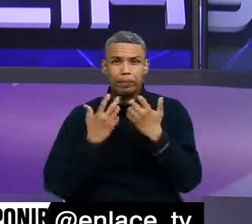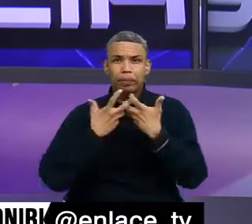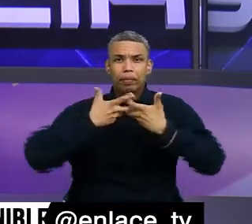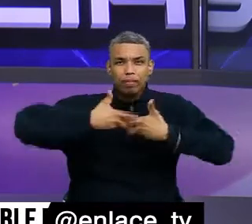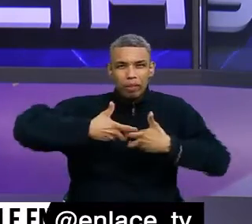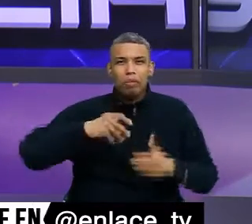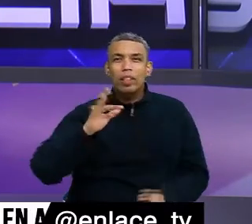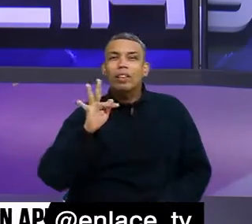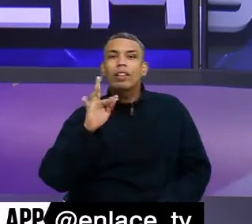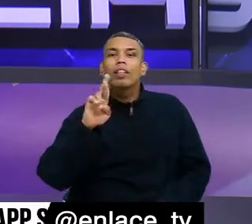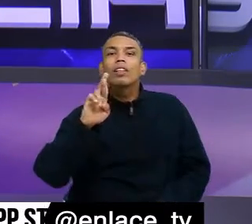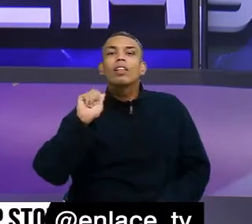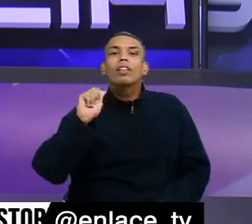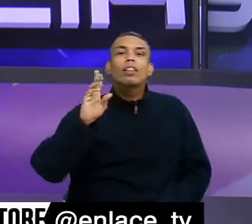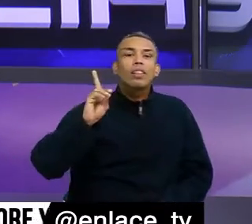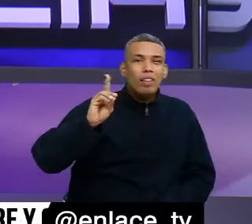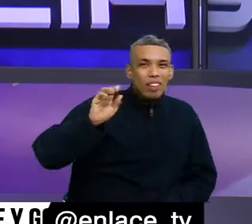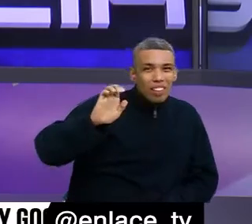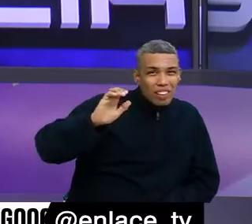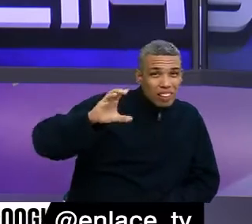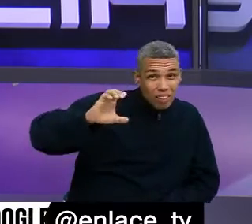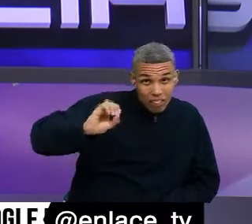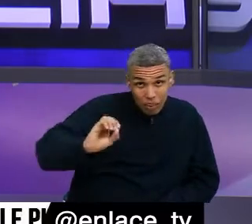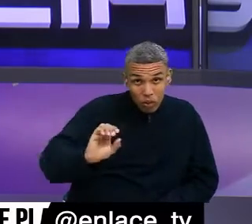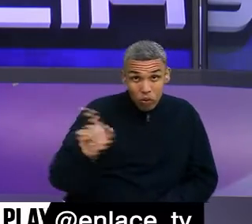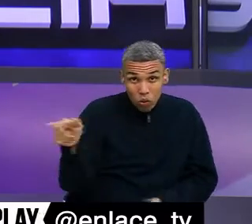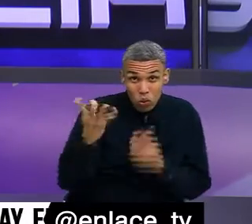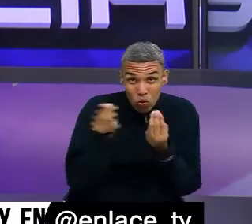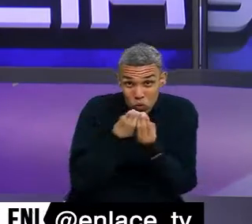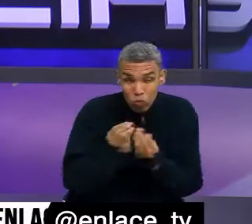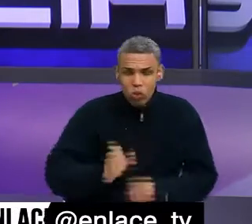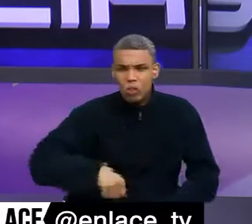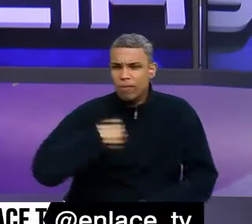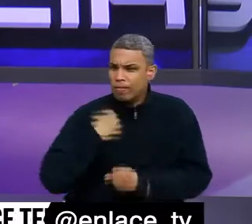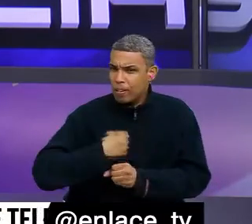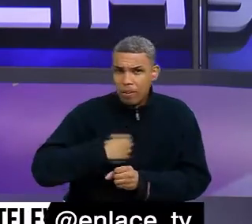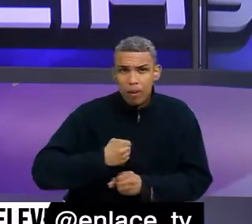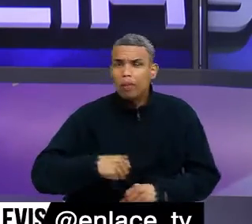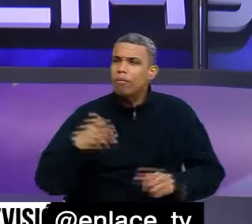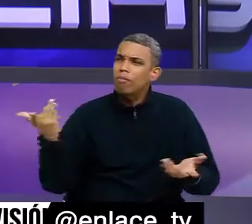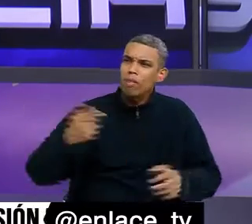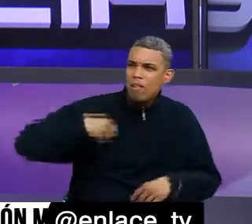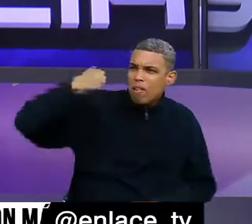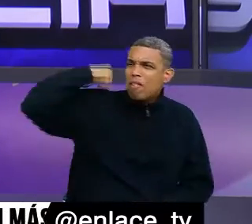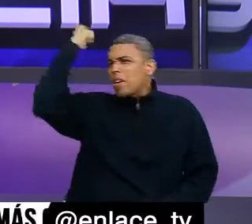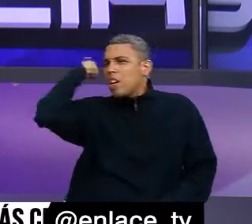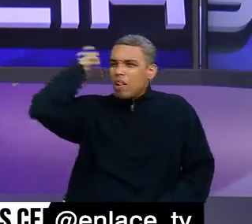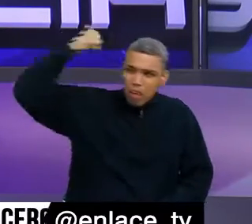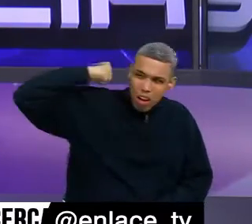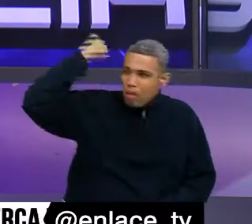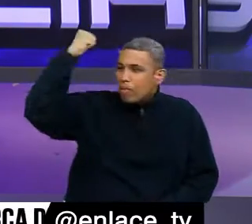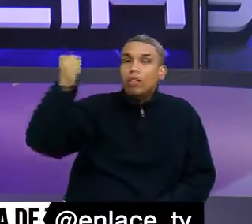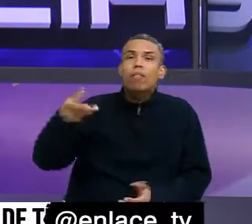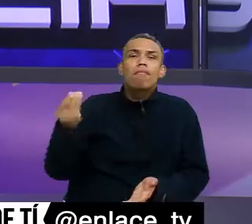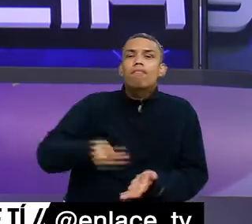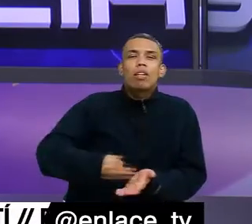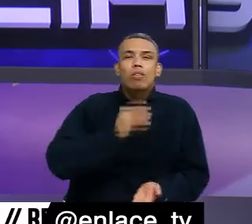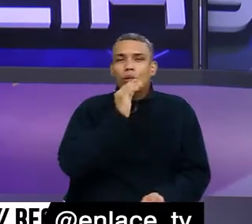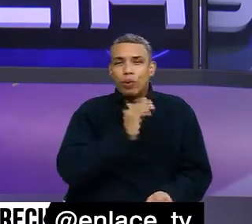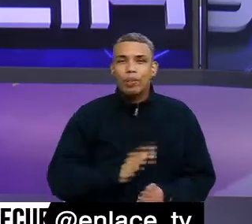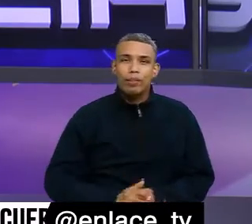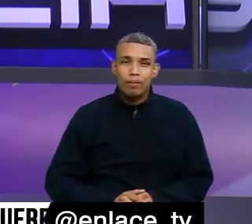Tradeco firma el servicio de la Gran Vía Yuma, continúan exigiendo el pago de sus salarios y prestaciones sociales. En esta ocasión